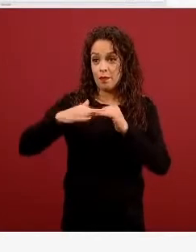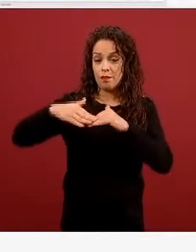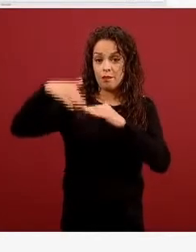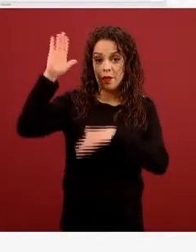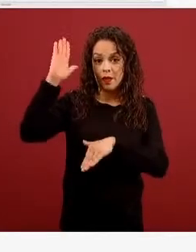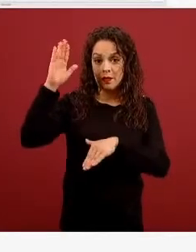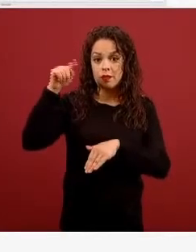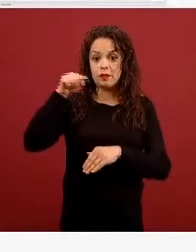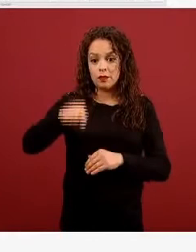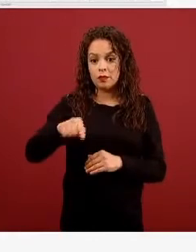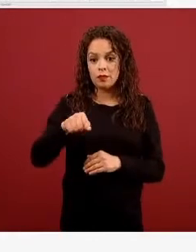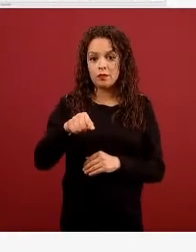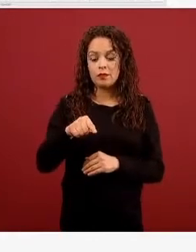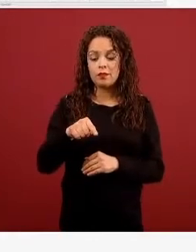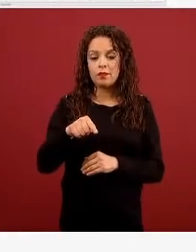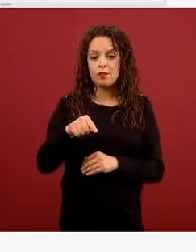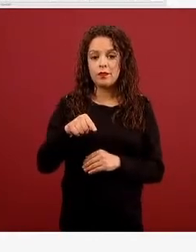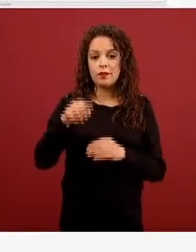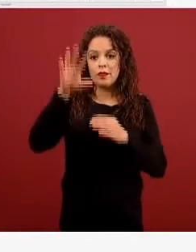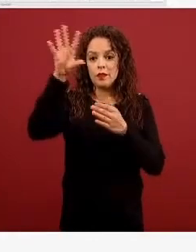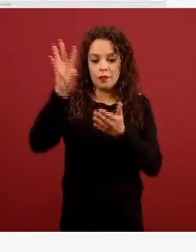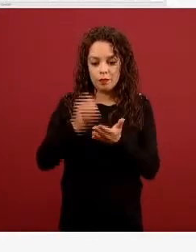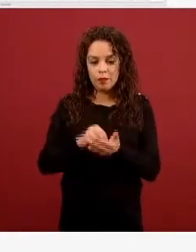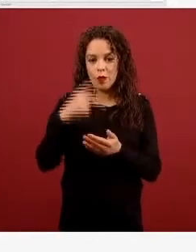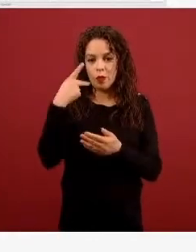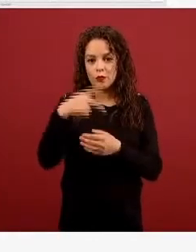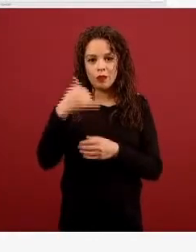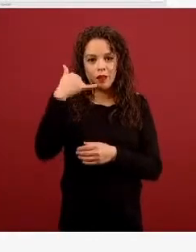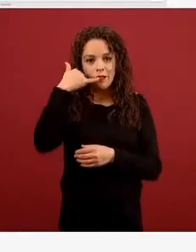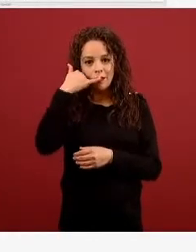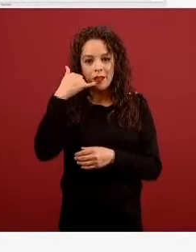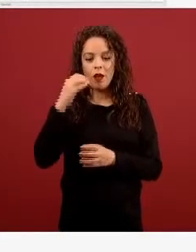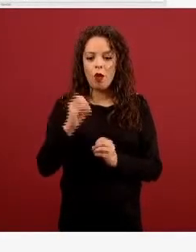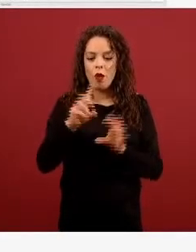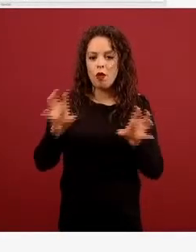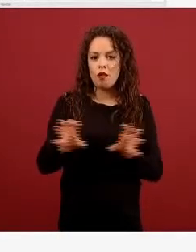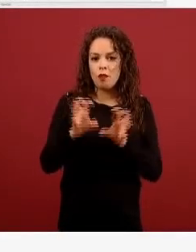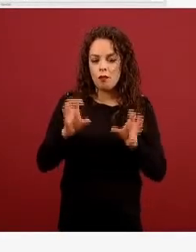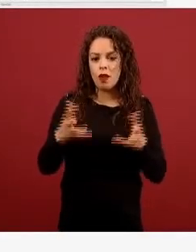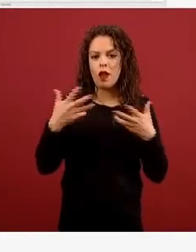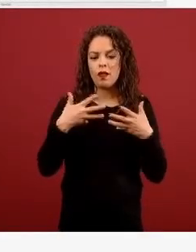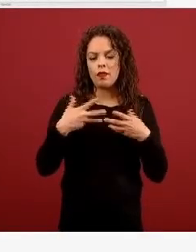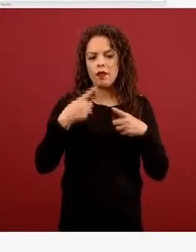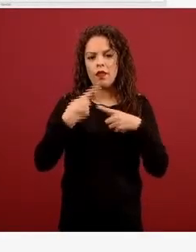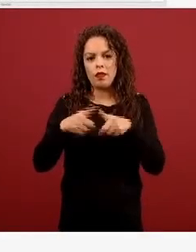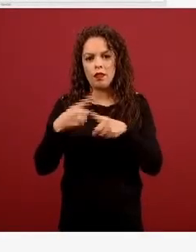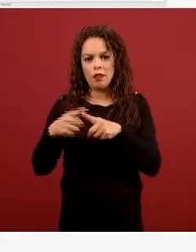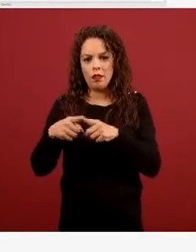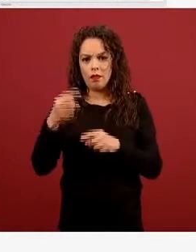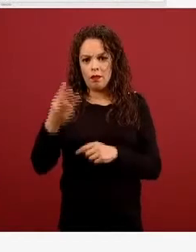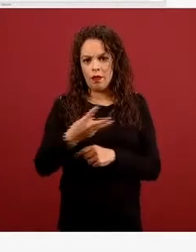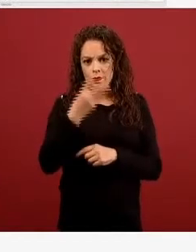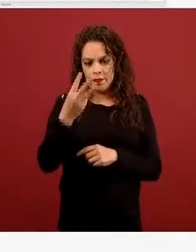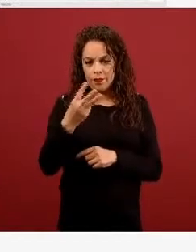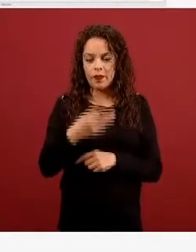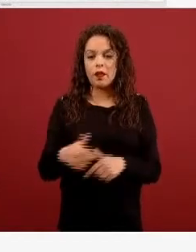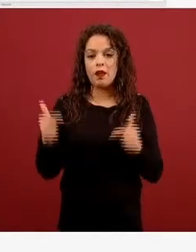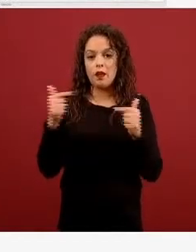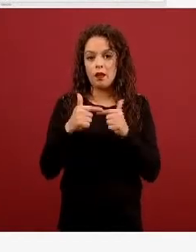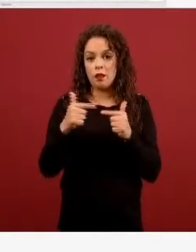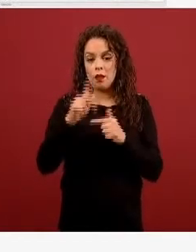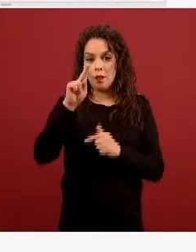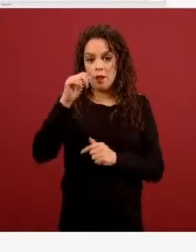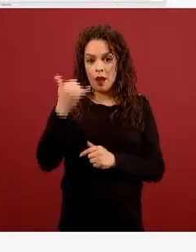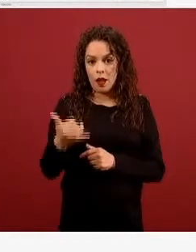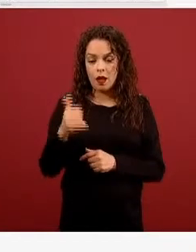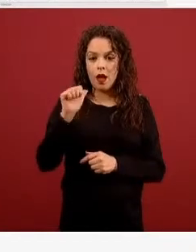300,000 personas que la han descargado, ya está disponible en 3 plataformas, que es la plataforma de Google Play, la de App